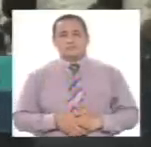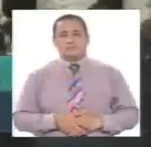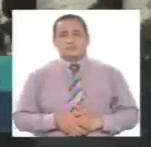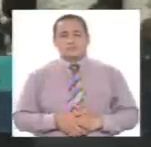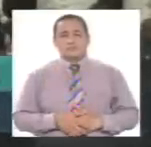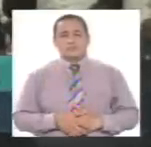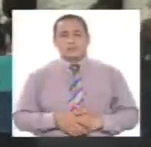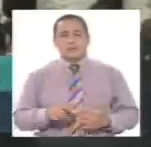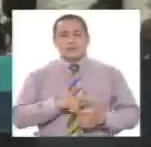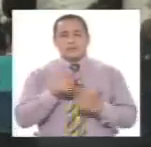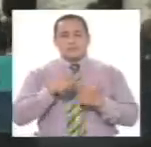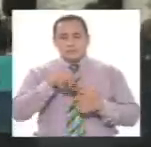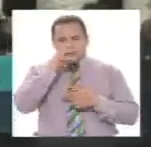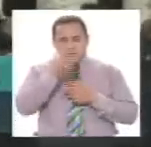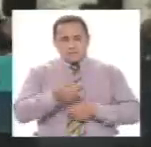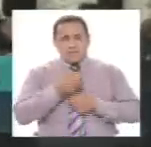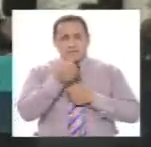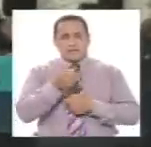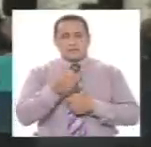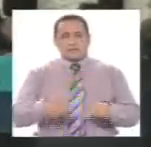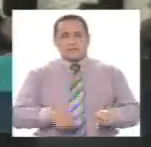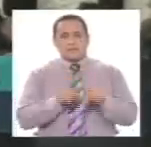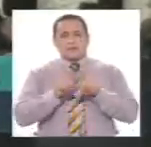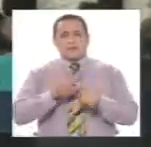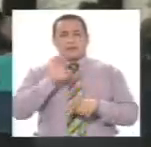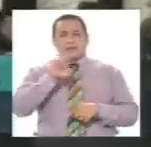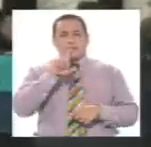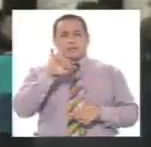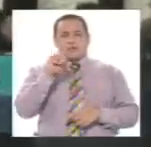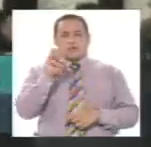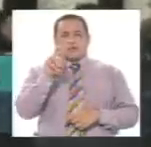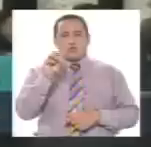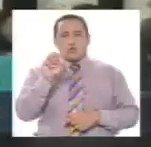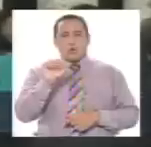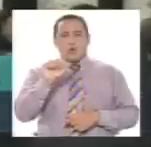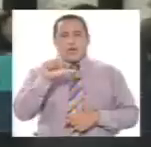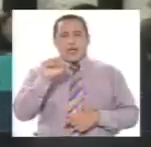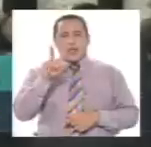en el de Energía y Minas, Eliodoro Mayorga Alba;